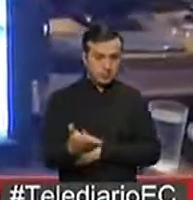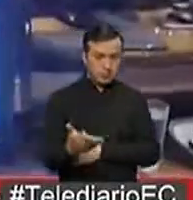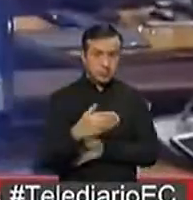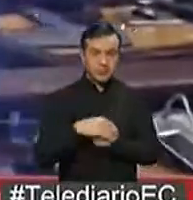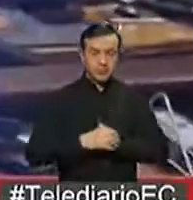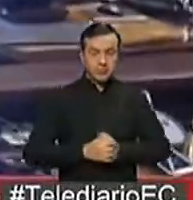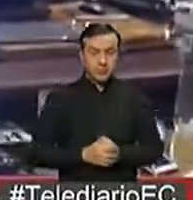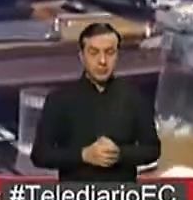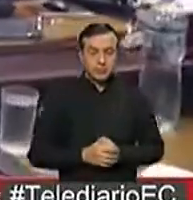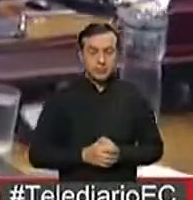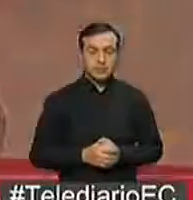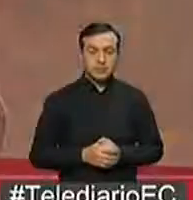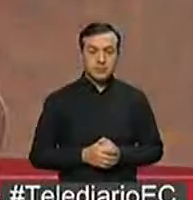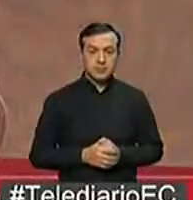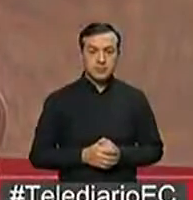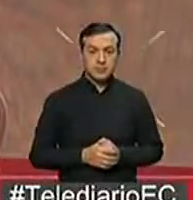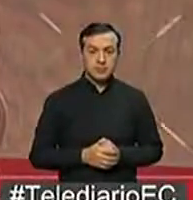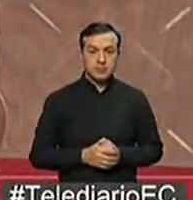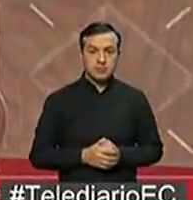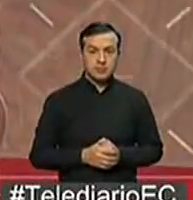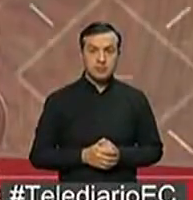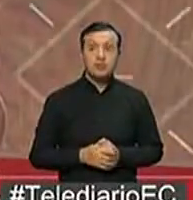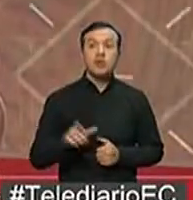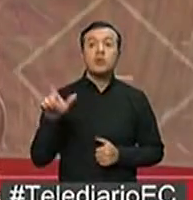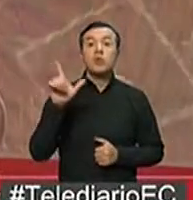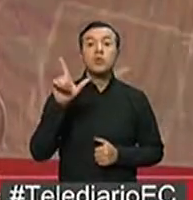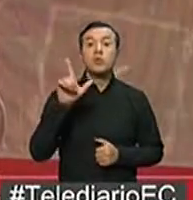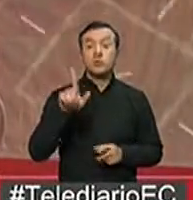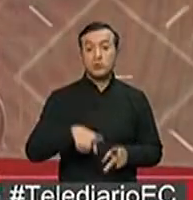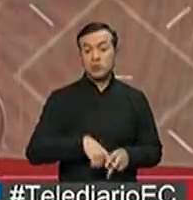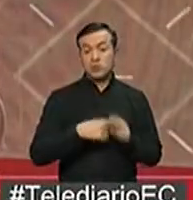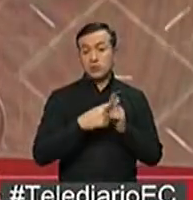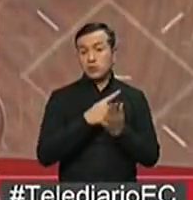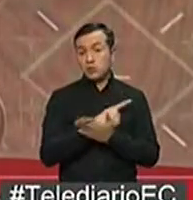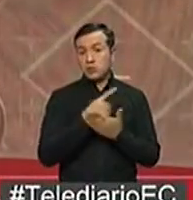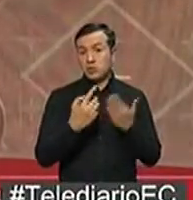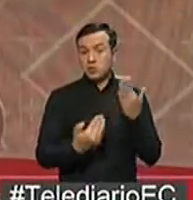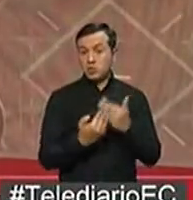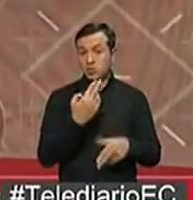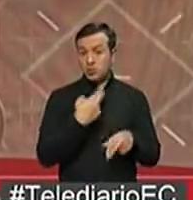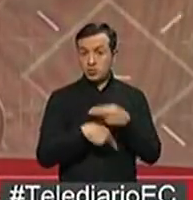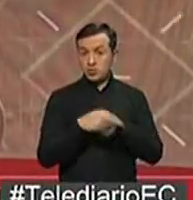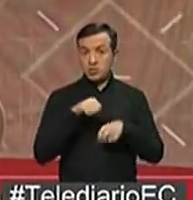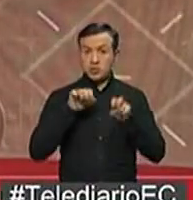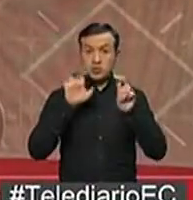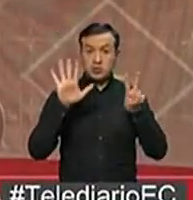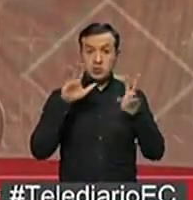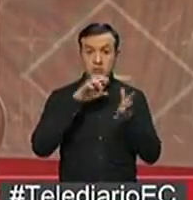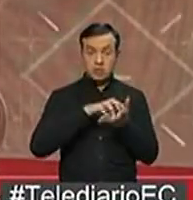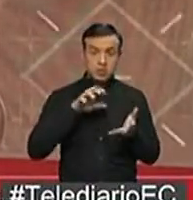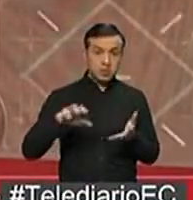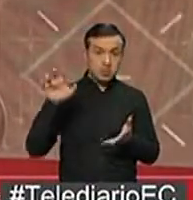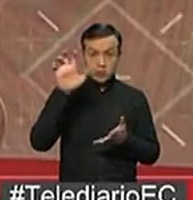Rivadeneira, Medios Públicos. Y este lunes arranca la Semana del Emprendimiento en 7 provincias del país. El objetivo es